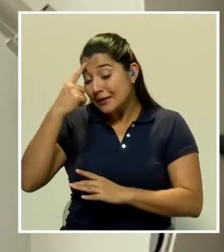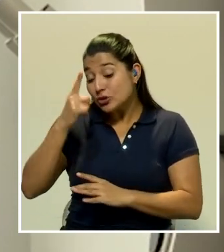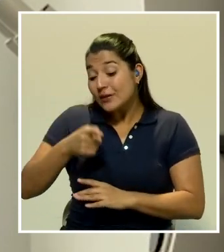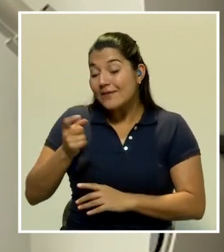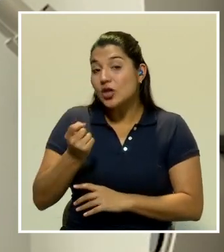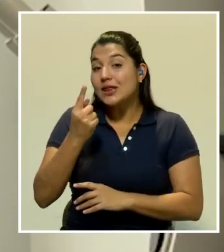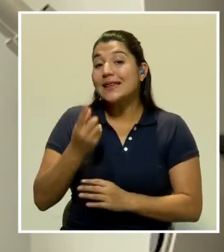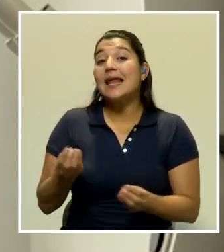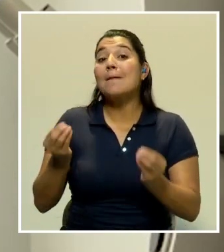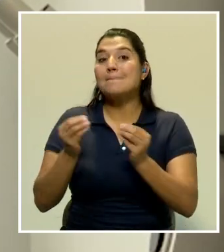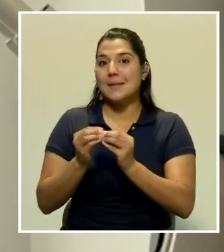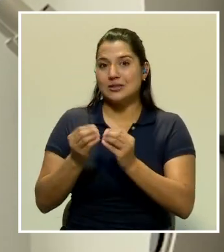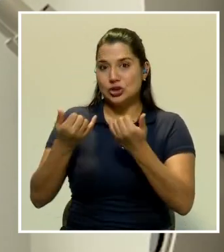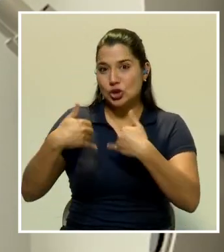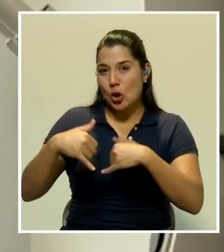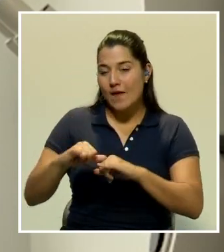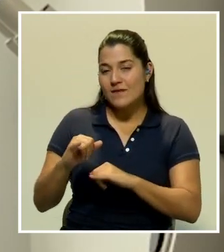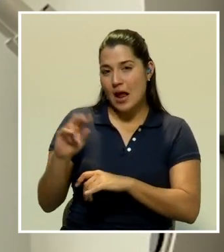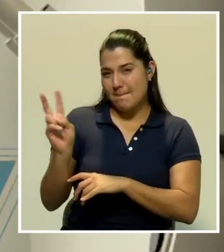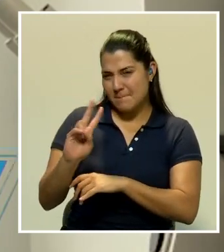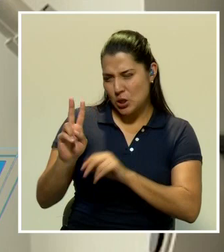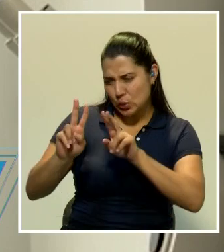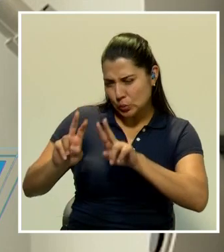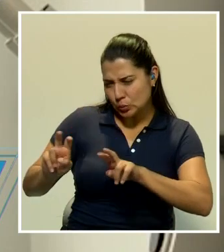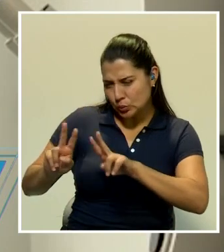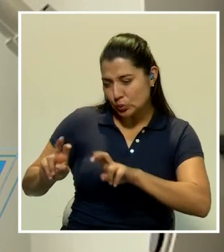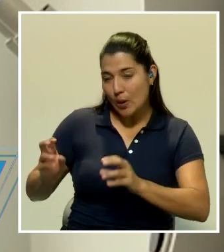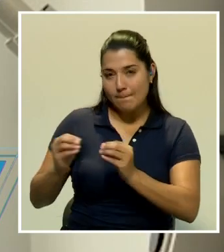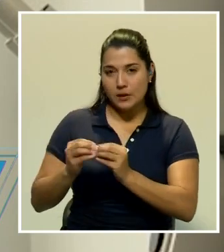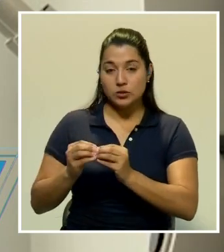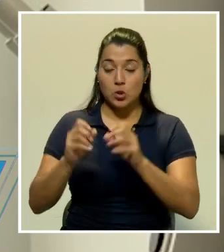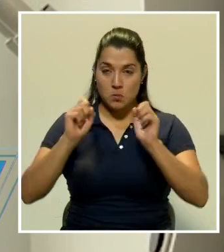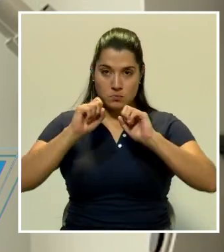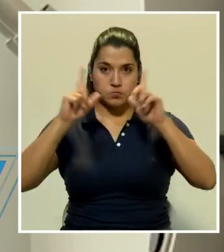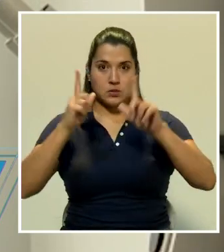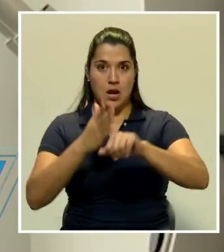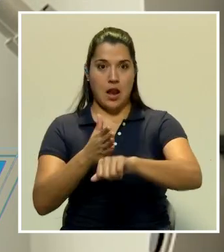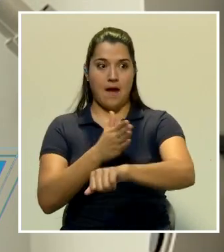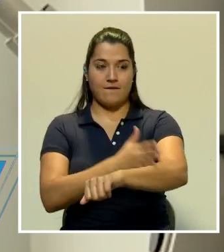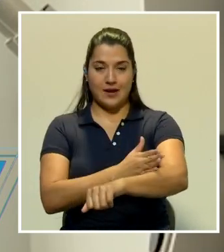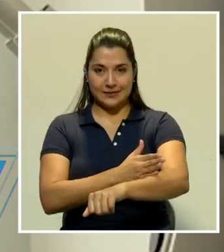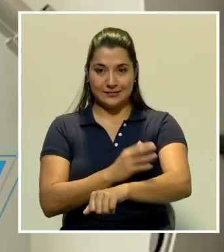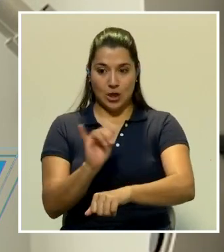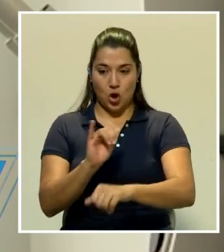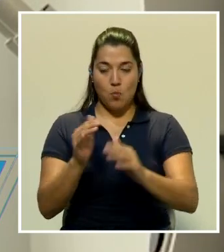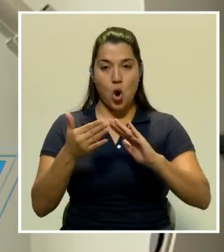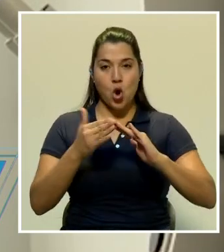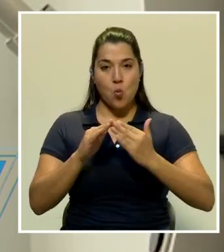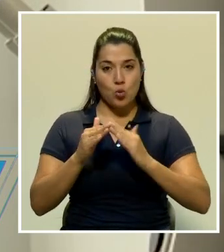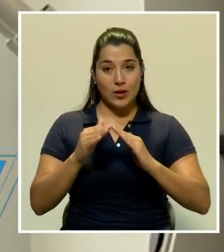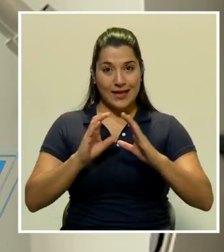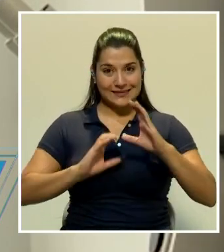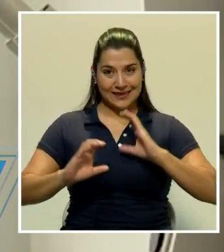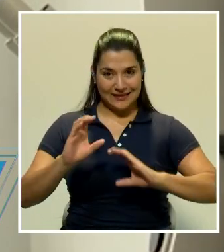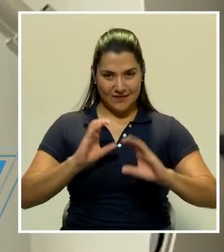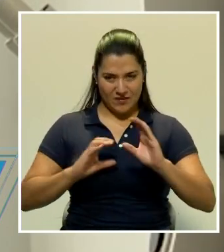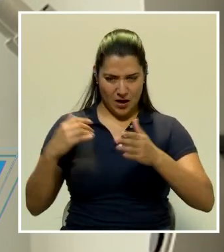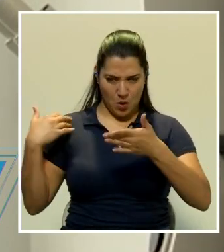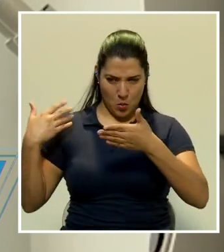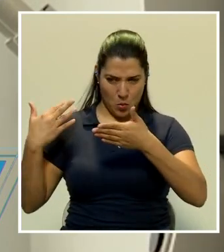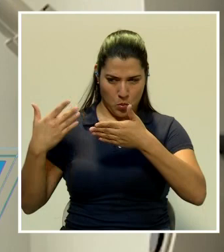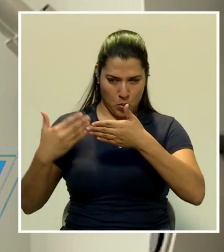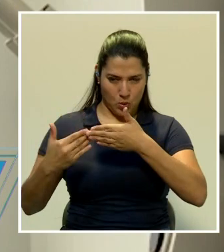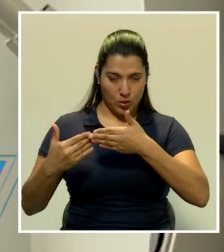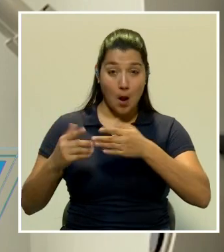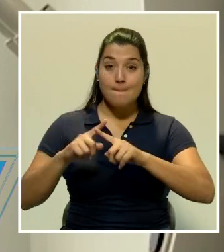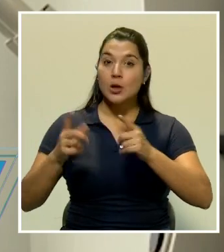sobre el virus todavía. Es impresionante el avance que hemos obtenido como comunidad científica durante los últimos meses, pero hay mucho